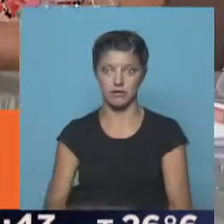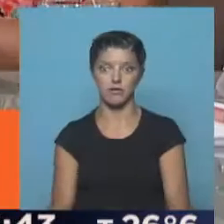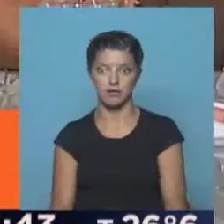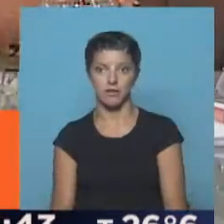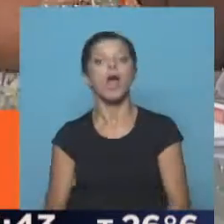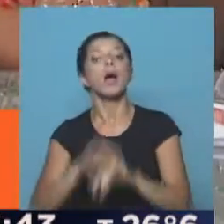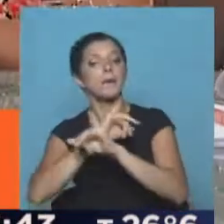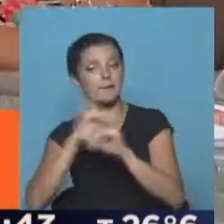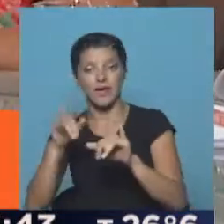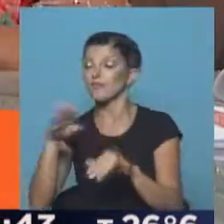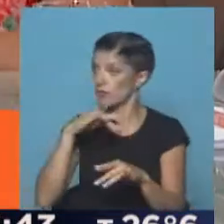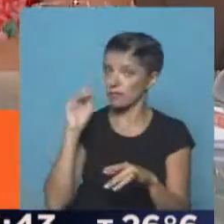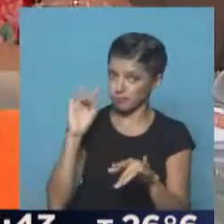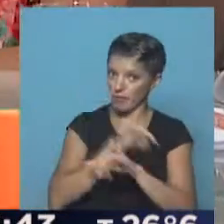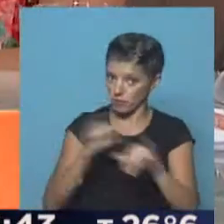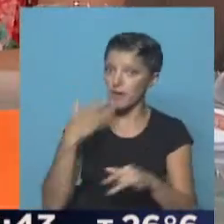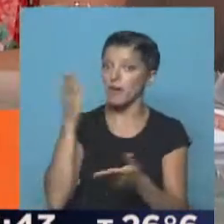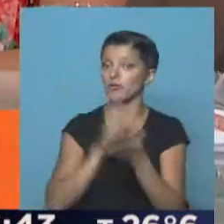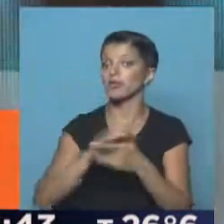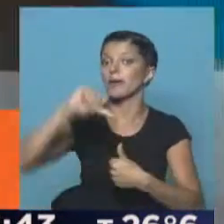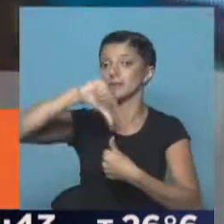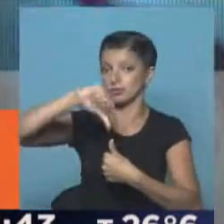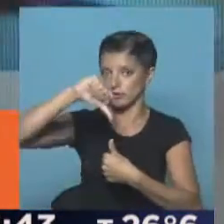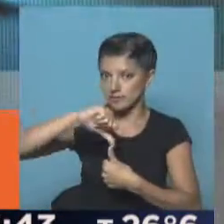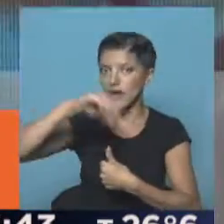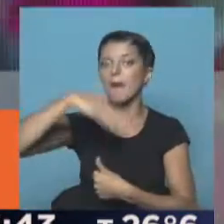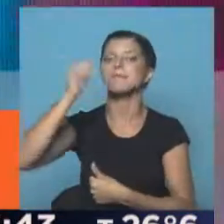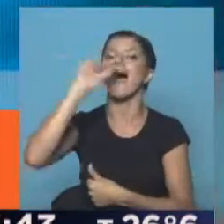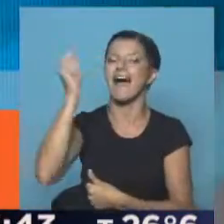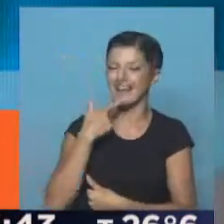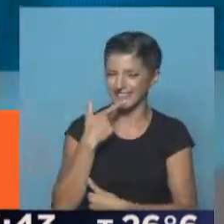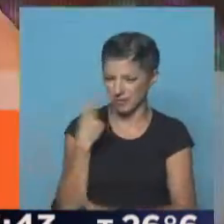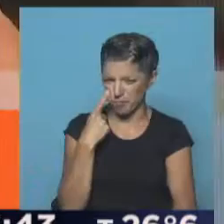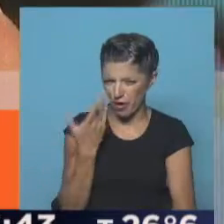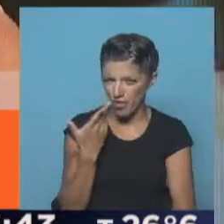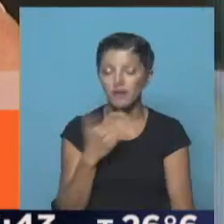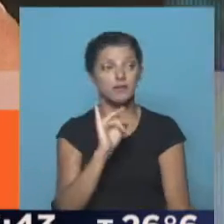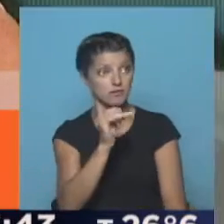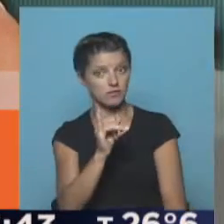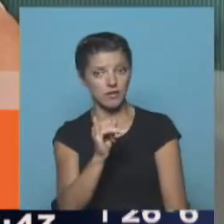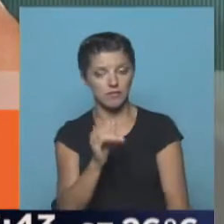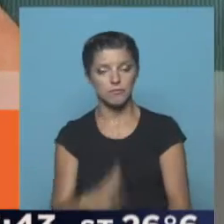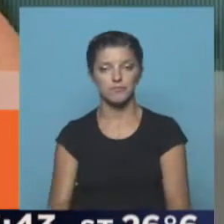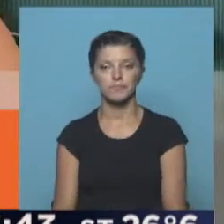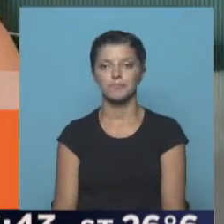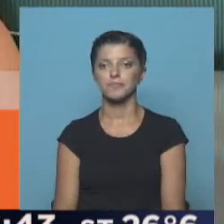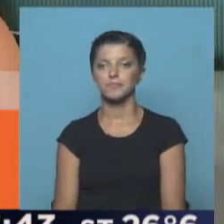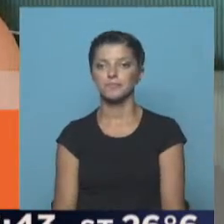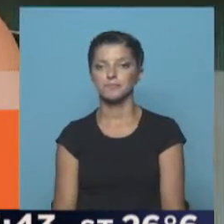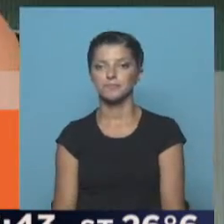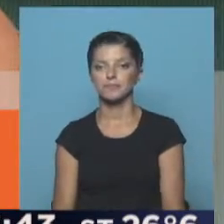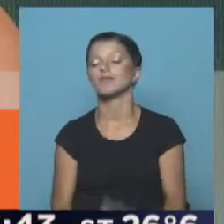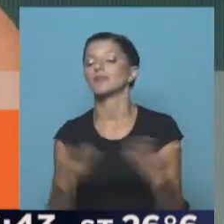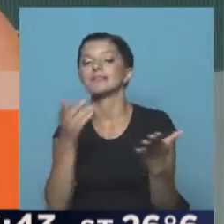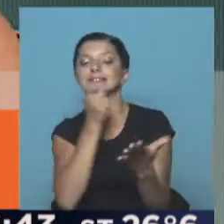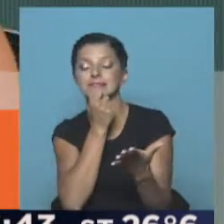es lo mismo. Viste que veíamos lo de Centroamérica, que son las maras, exacto, lo mismo. Así es. Entonces, digamos, mientras no se ataque